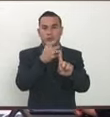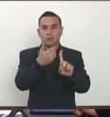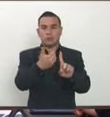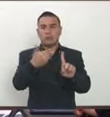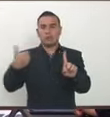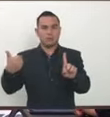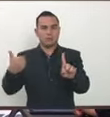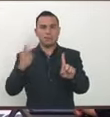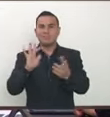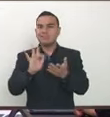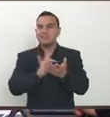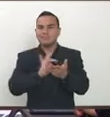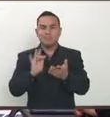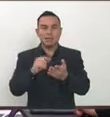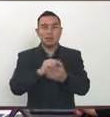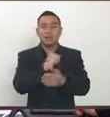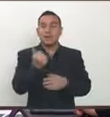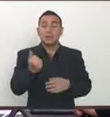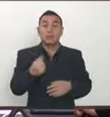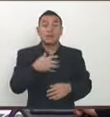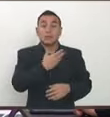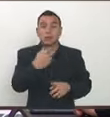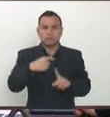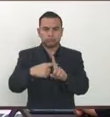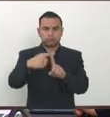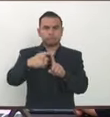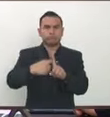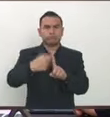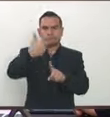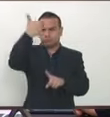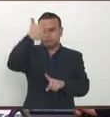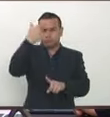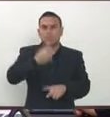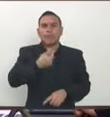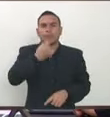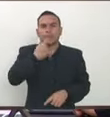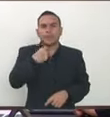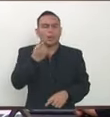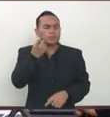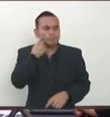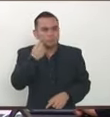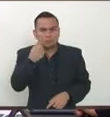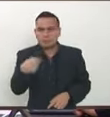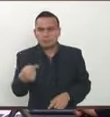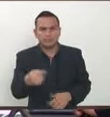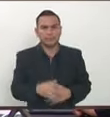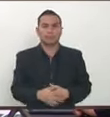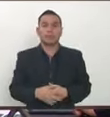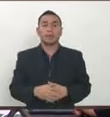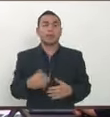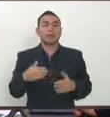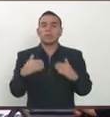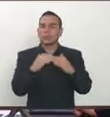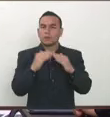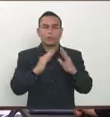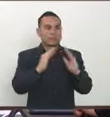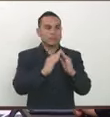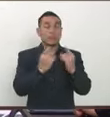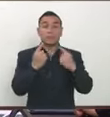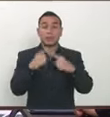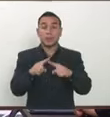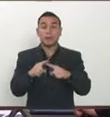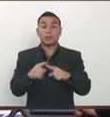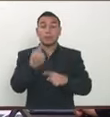Entonces va a llegar una enfermera, le va a tomar la temperatura, le va a dar un acetaminofén, va a estar en cuido, como si estuviera en su casa, pero